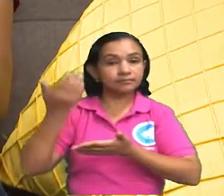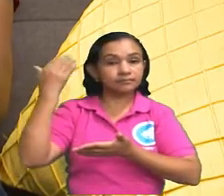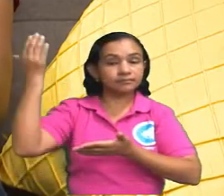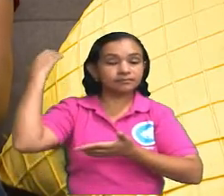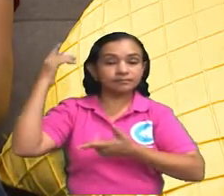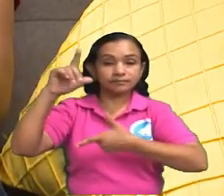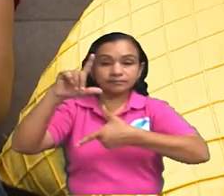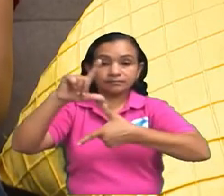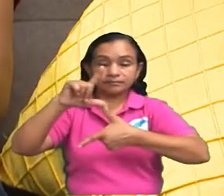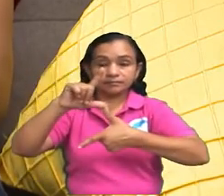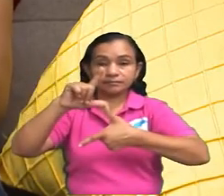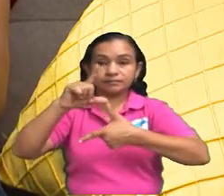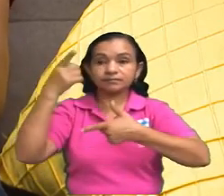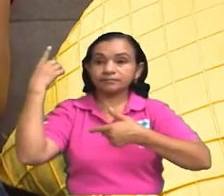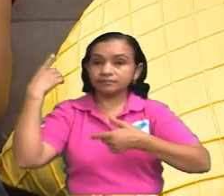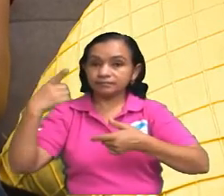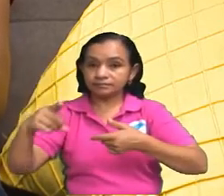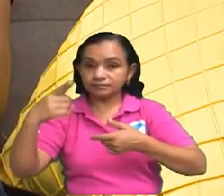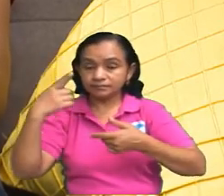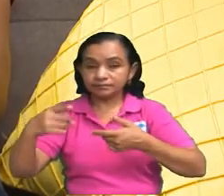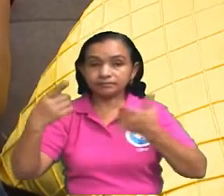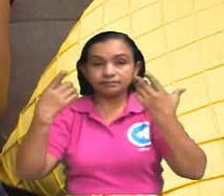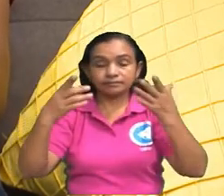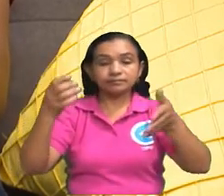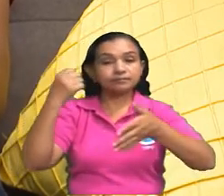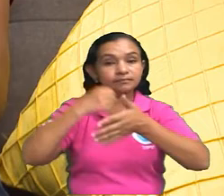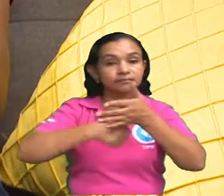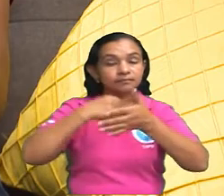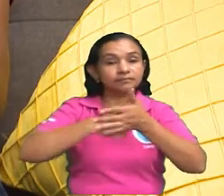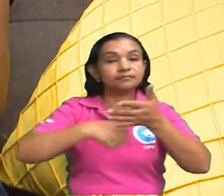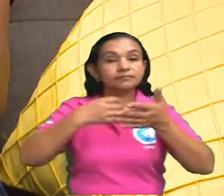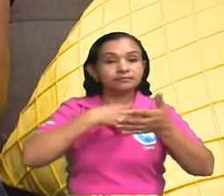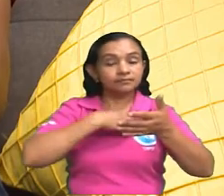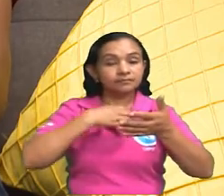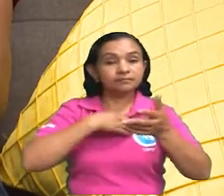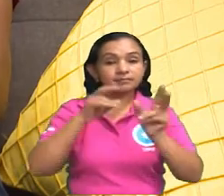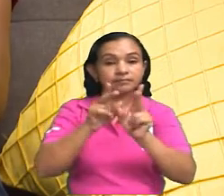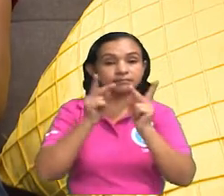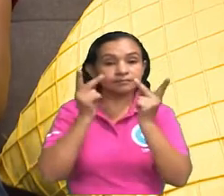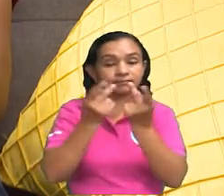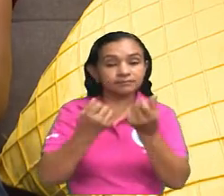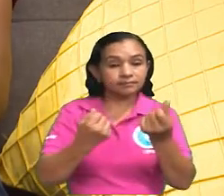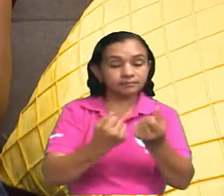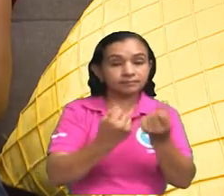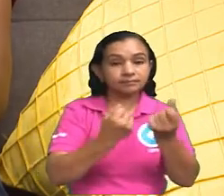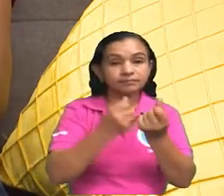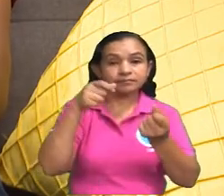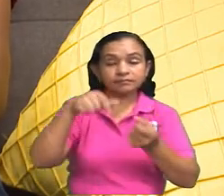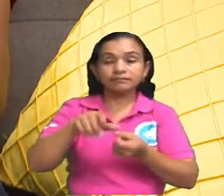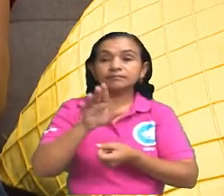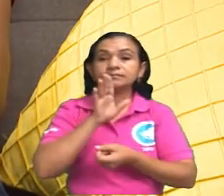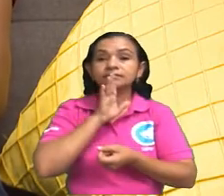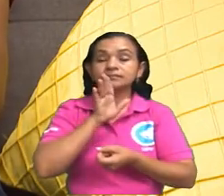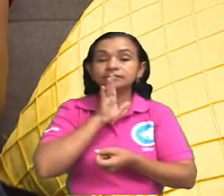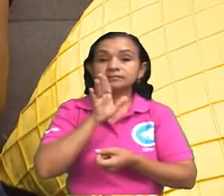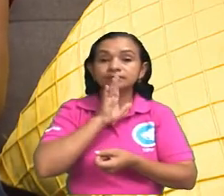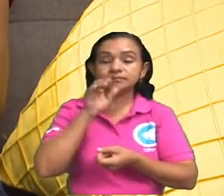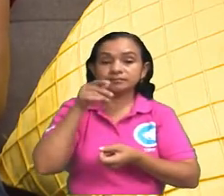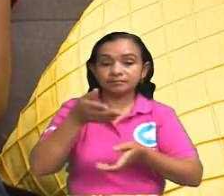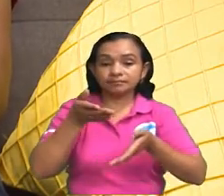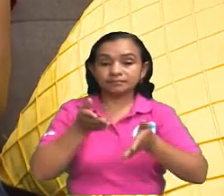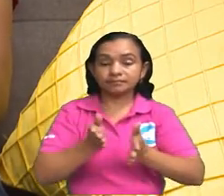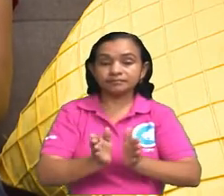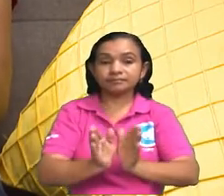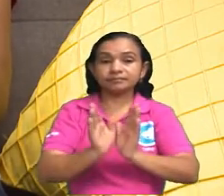procesos reivindicativos sobre luchas y restituciones de nuestros pueblos. Hoy estaremos conversando a propósito del natalicio